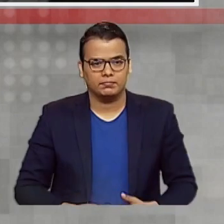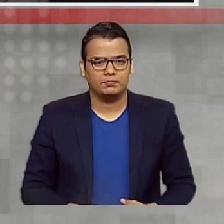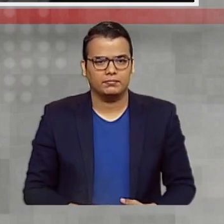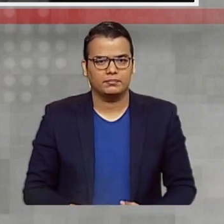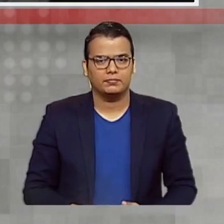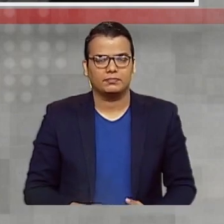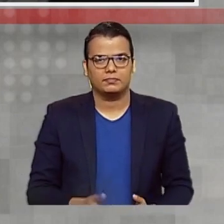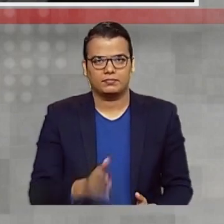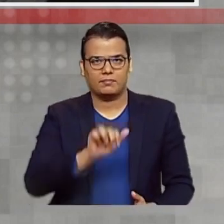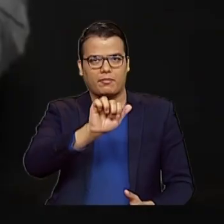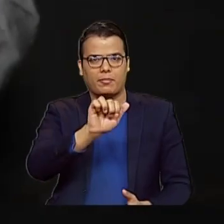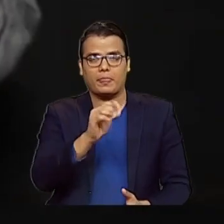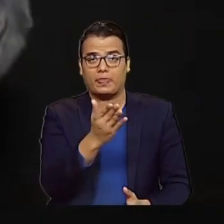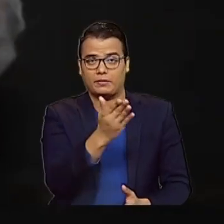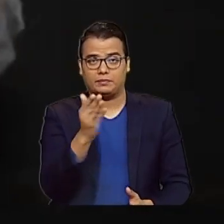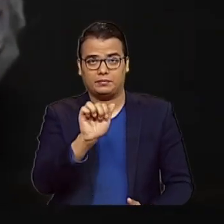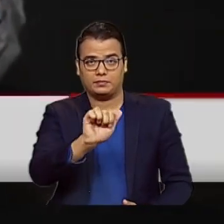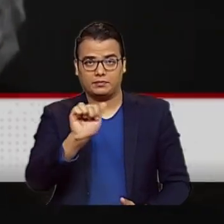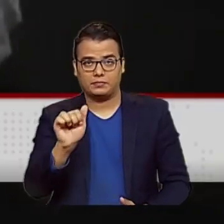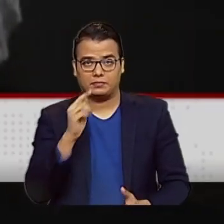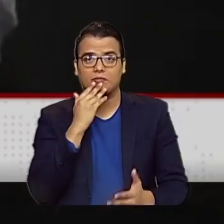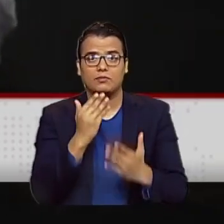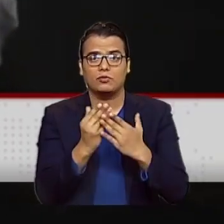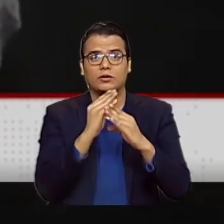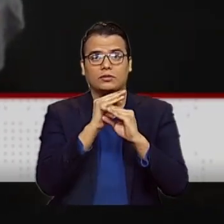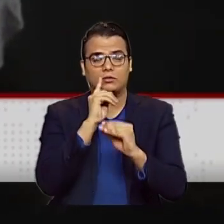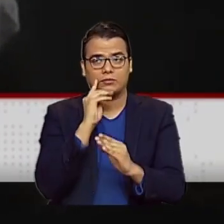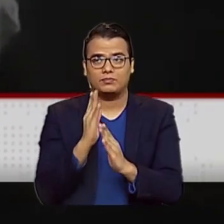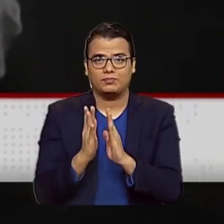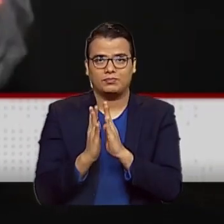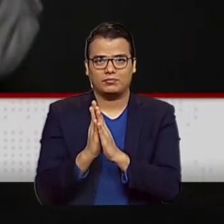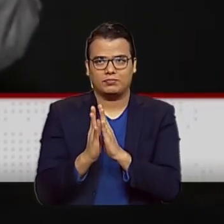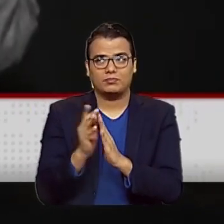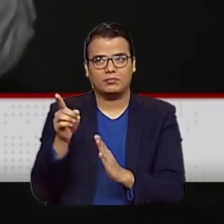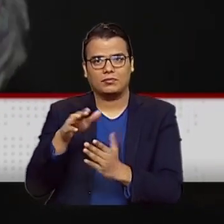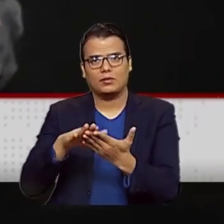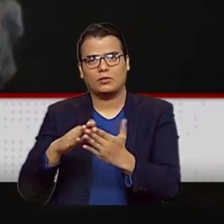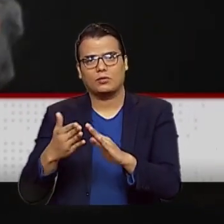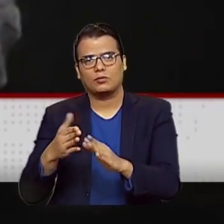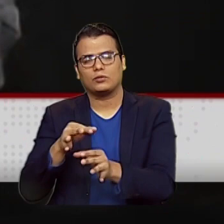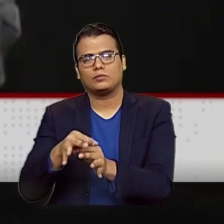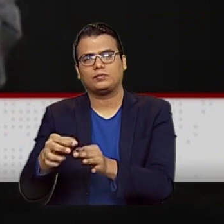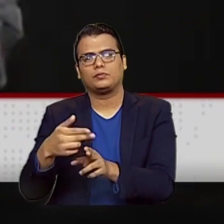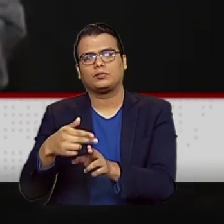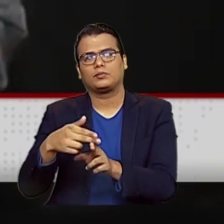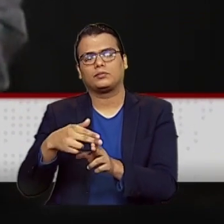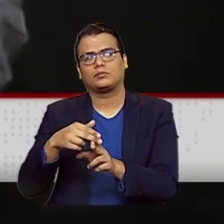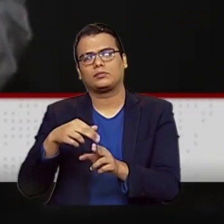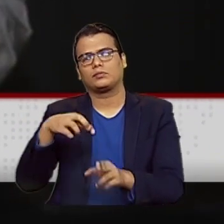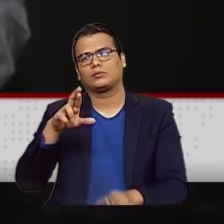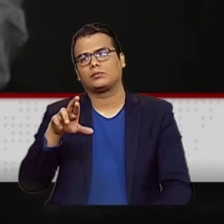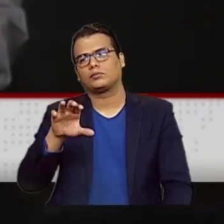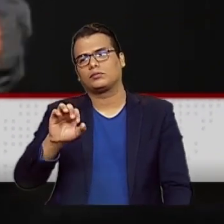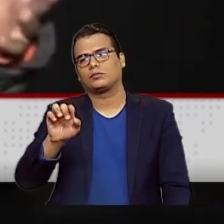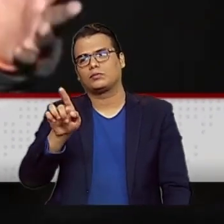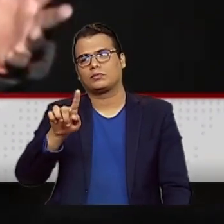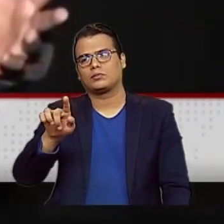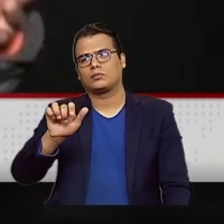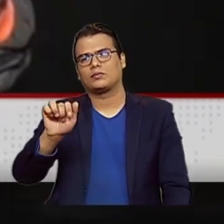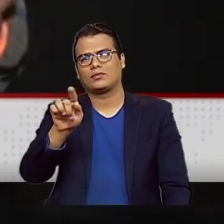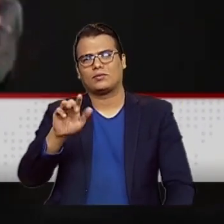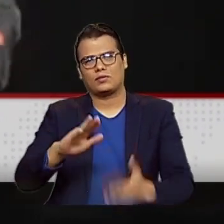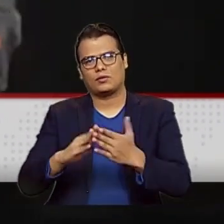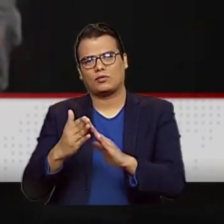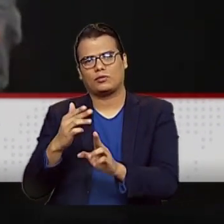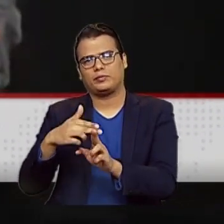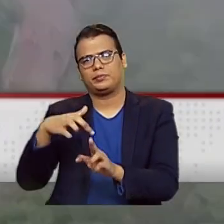Judy, Angélica María, televidentes, muy buenas noches. Seguimos acompañando a la comunidad de la vereda Portachuelo en el municipio de Rosas. Aquí